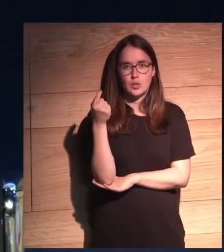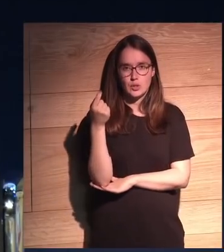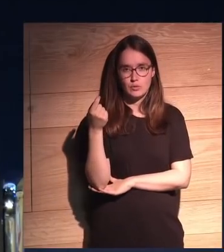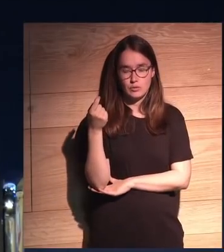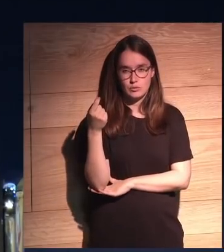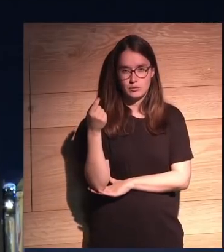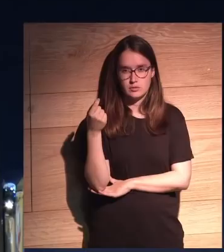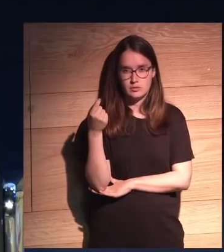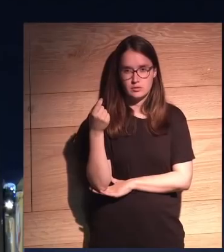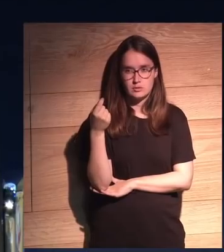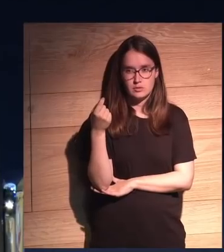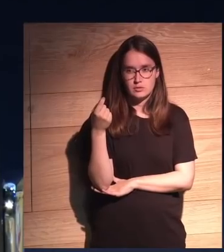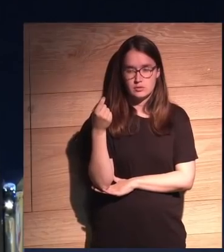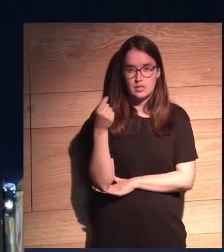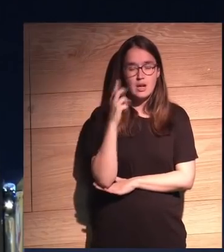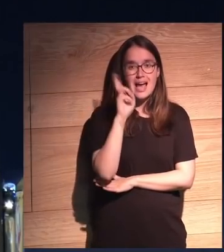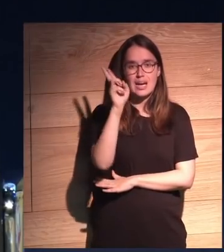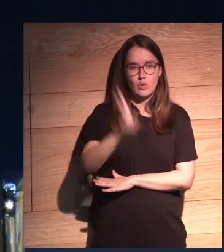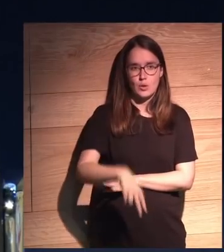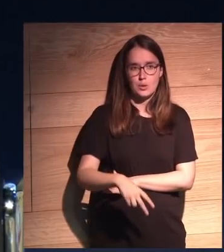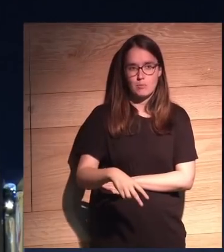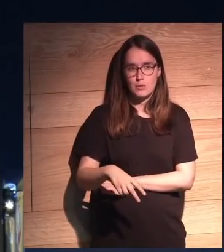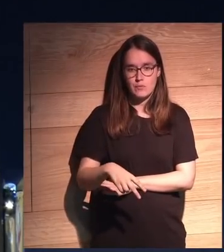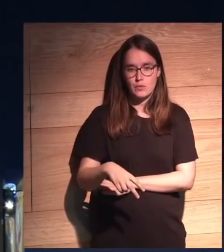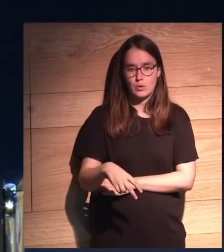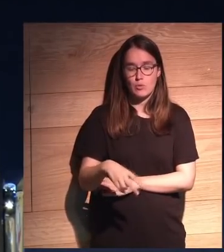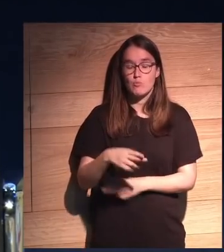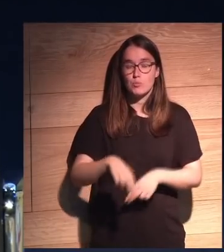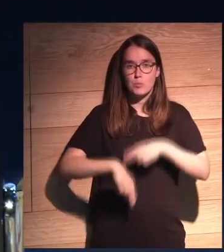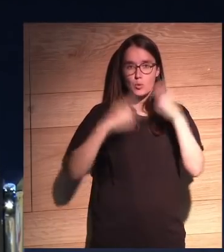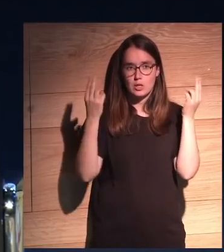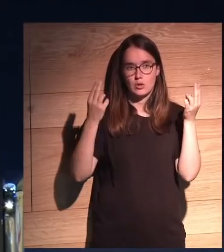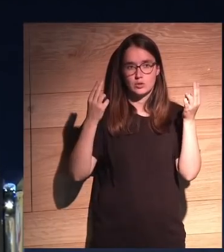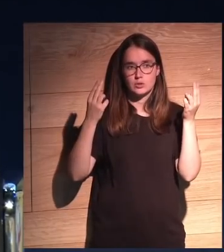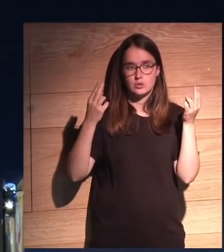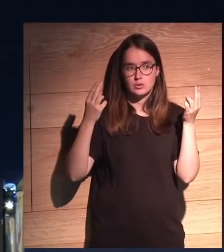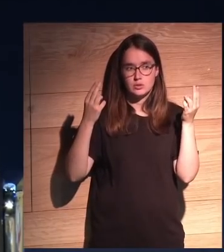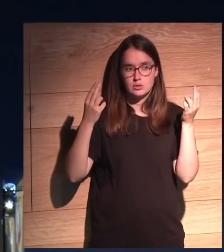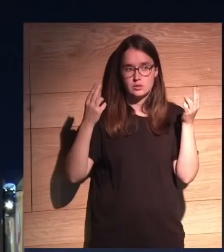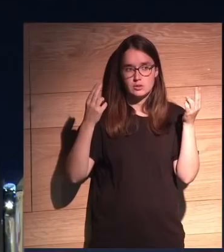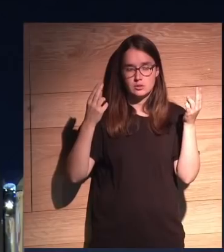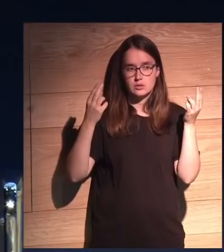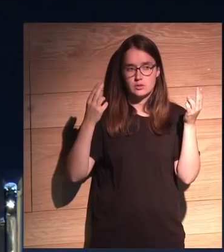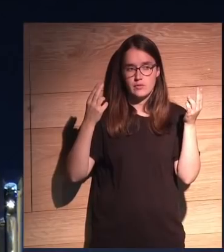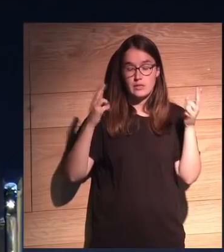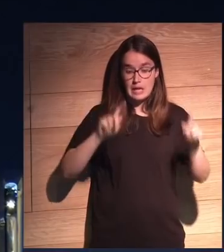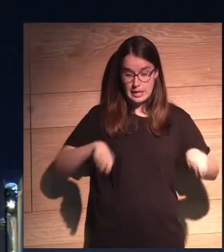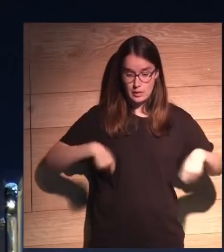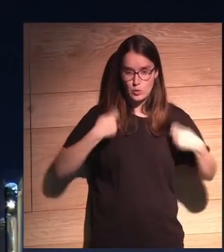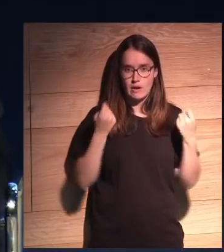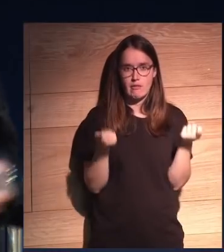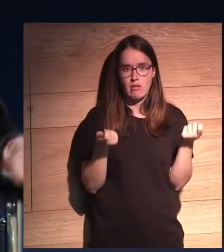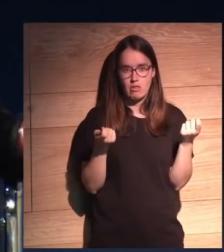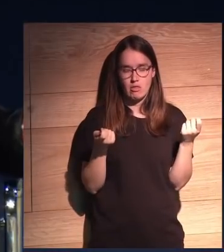tenían, el reconocimiento público y la